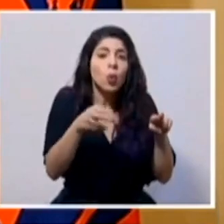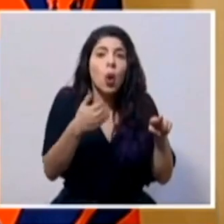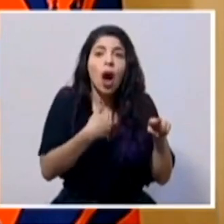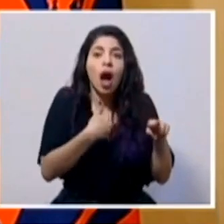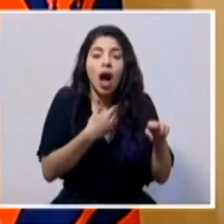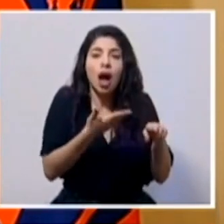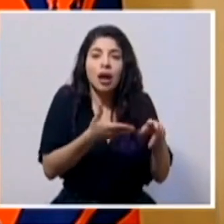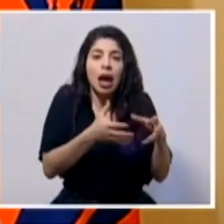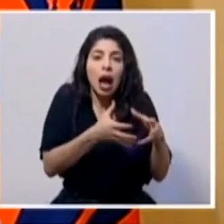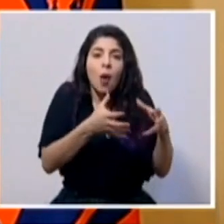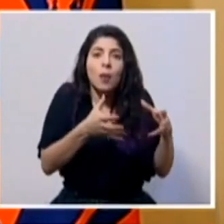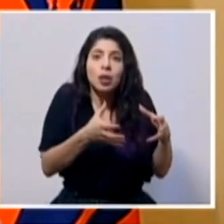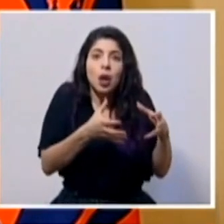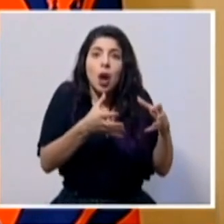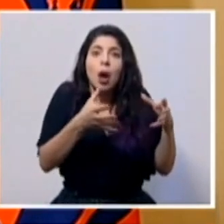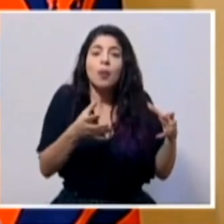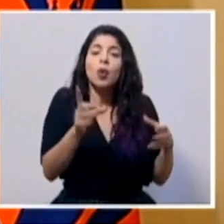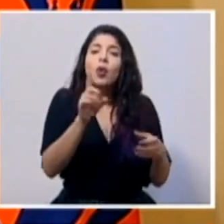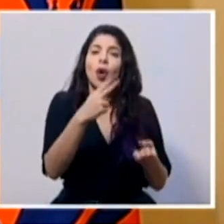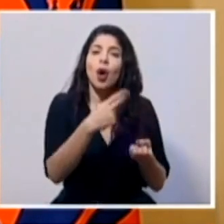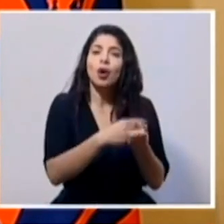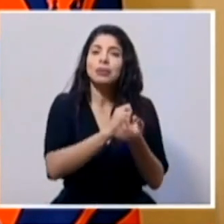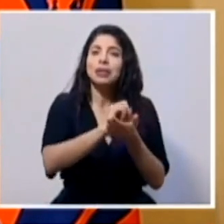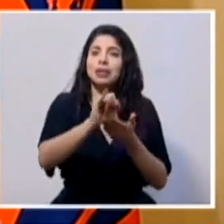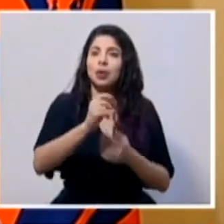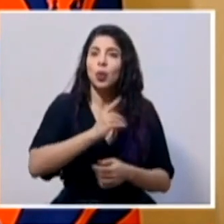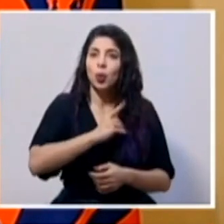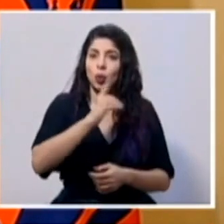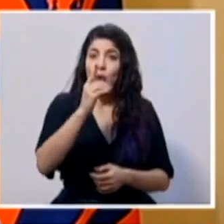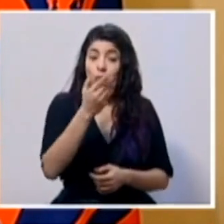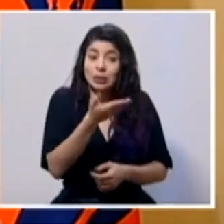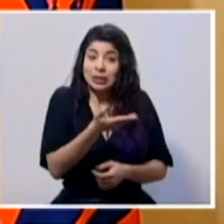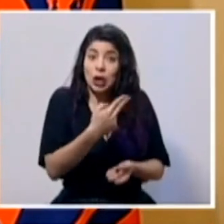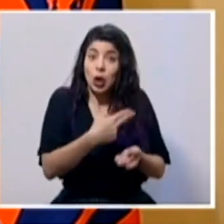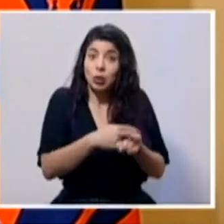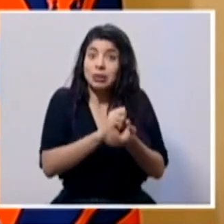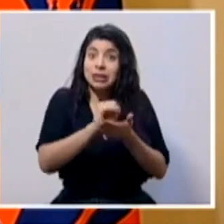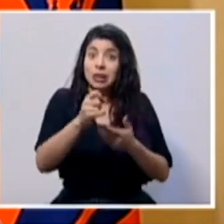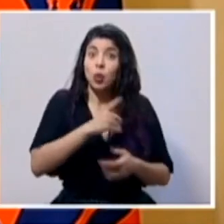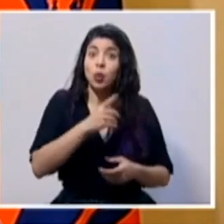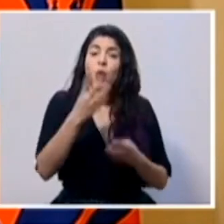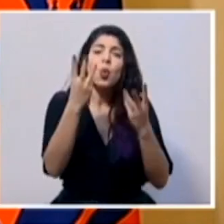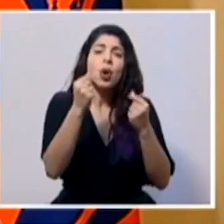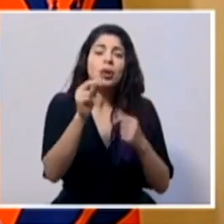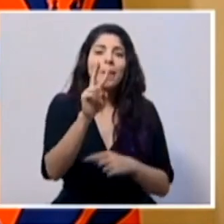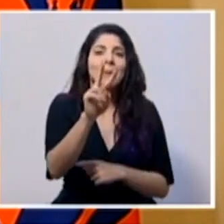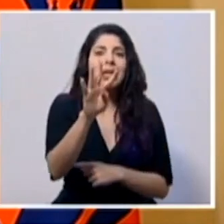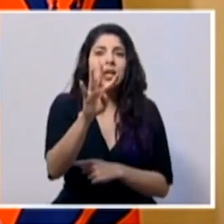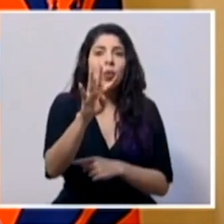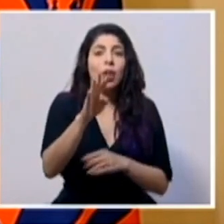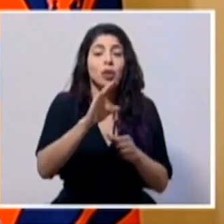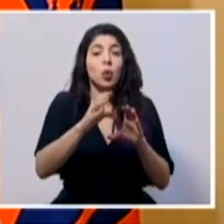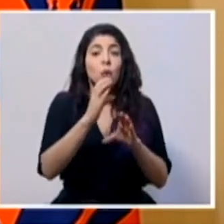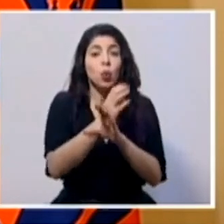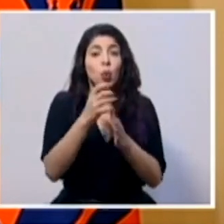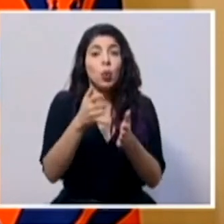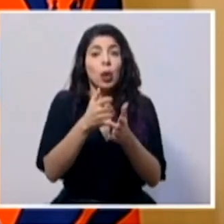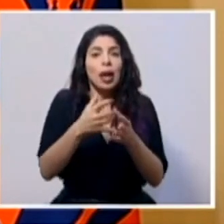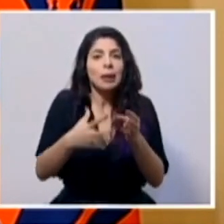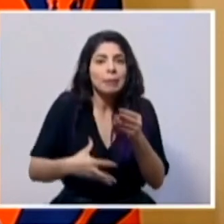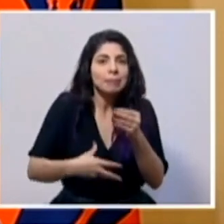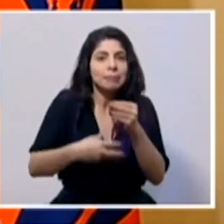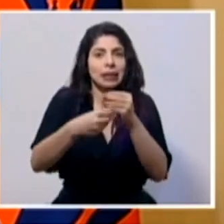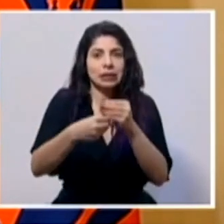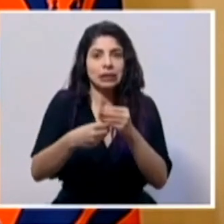está implementando en el Hospital San Juan de Dios. El Hospital San Juan de Dios va a lograr habilitar 24 camas más de cuidados intensivos.